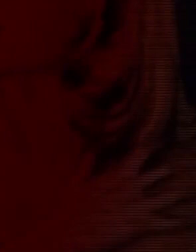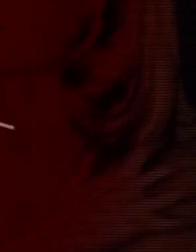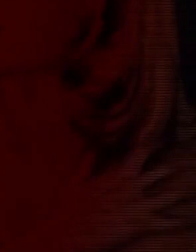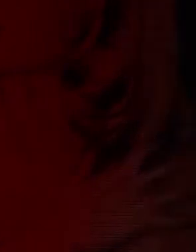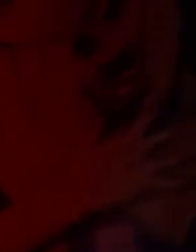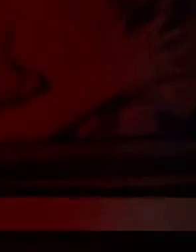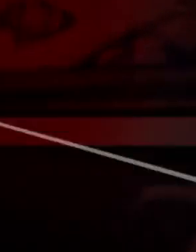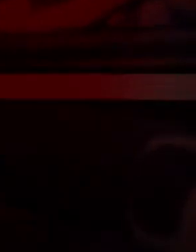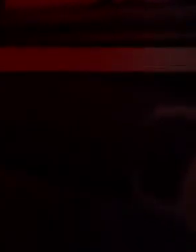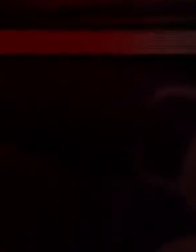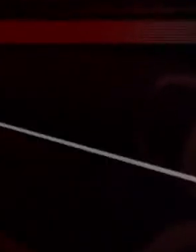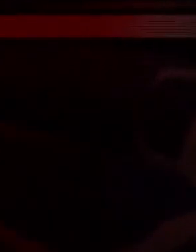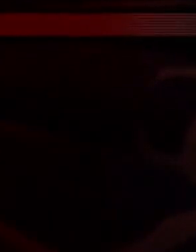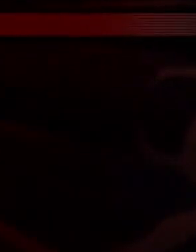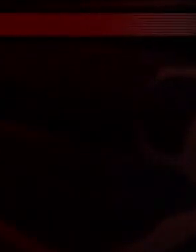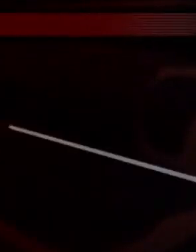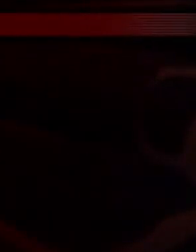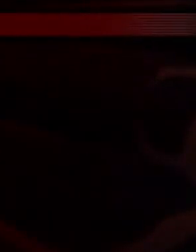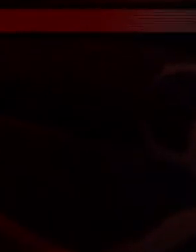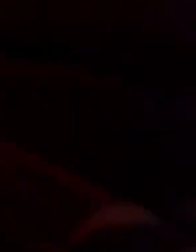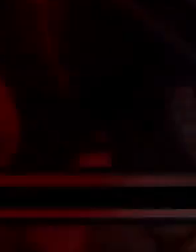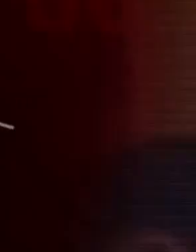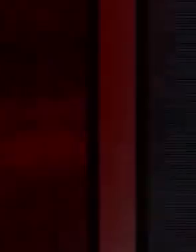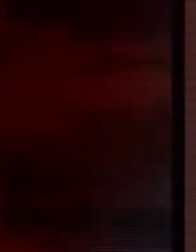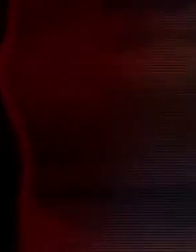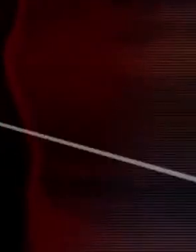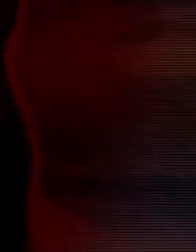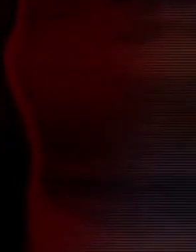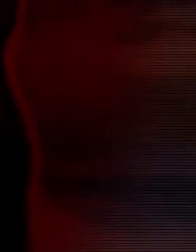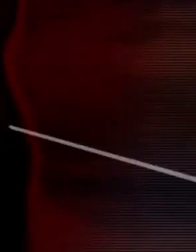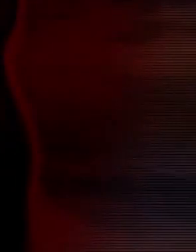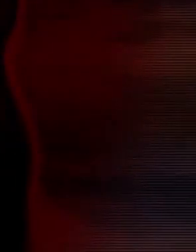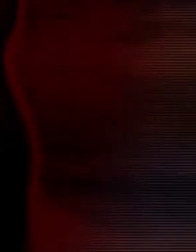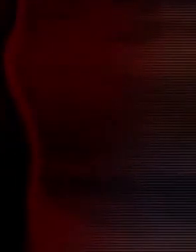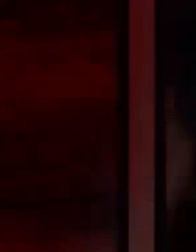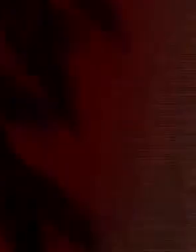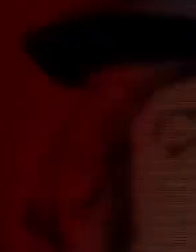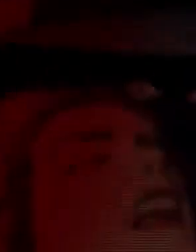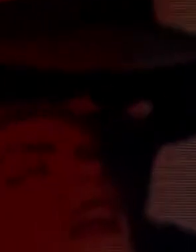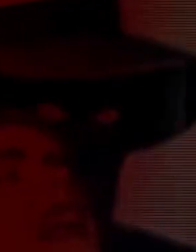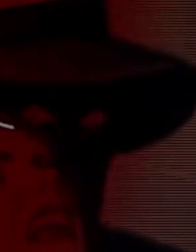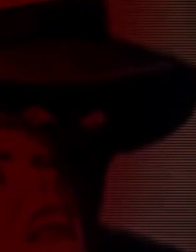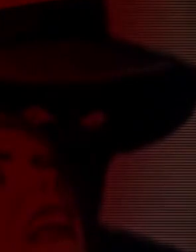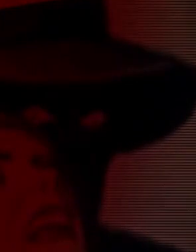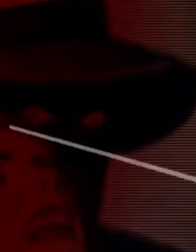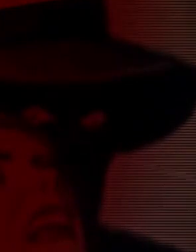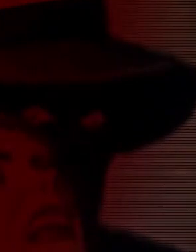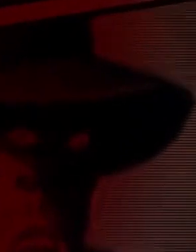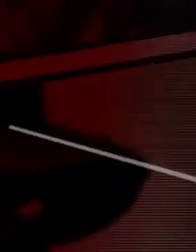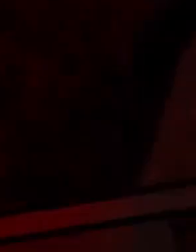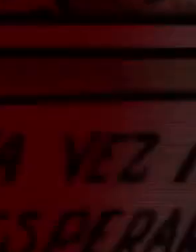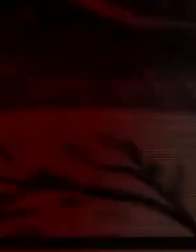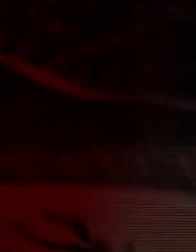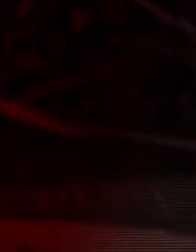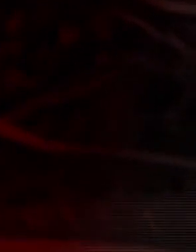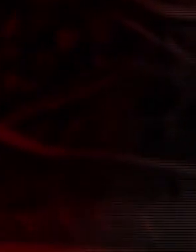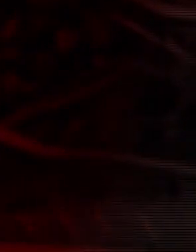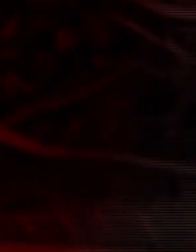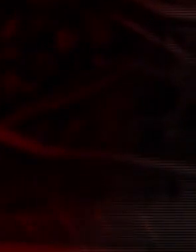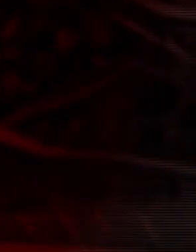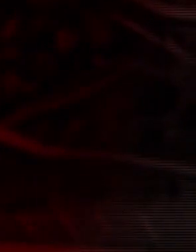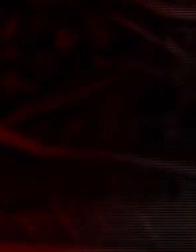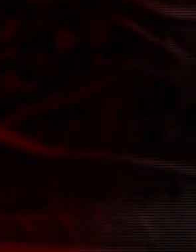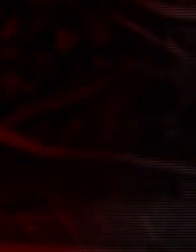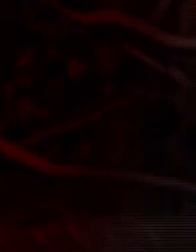la noche. Por Radio Nacional de Colombia y a través de RTVC Play. No